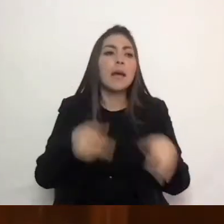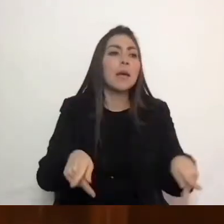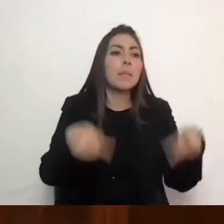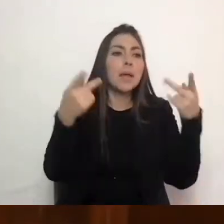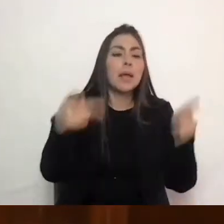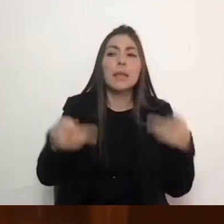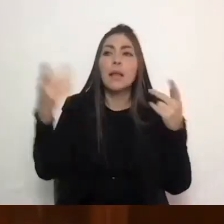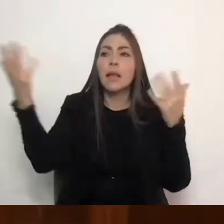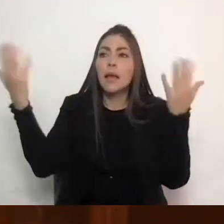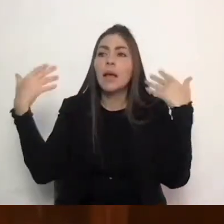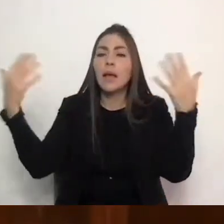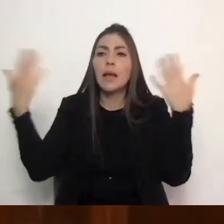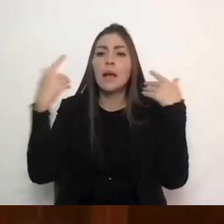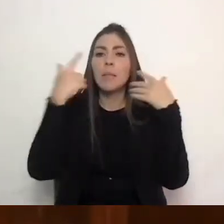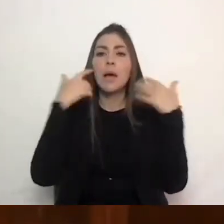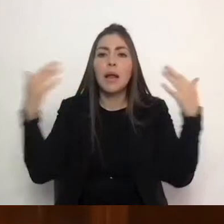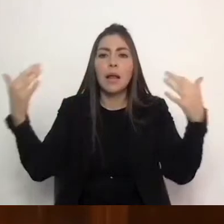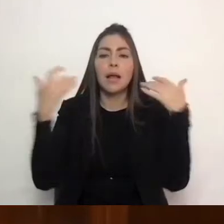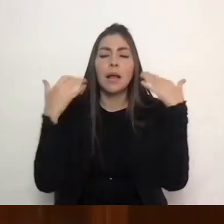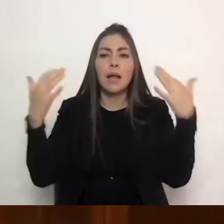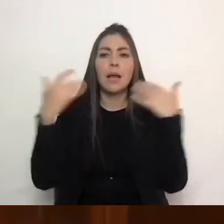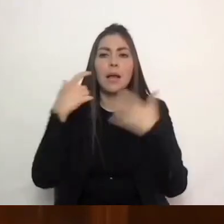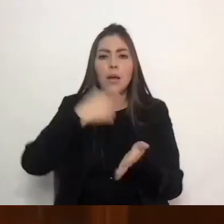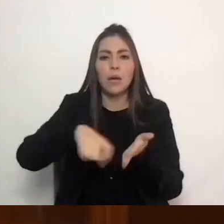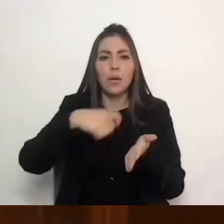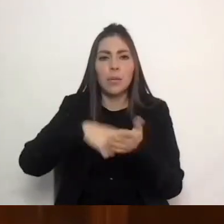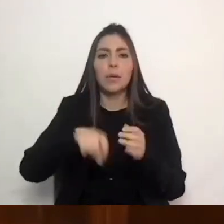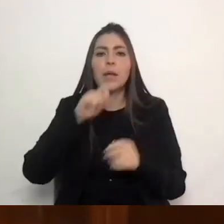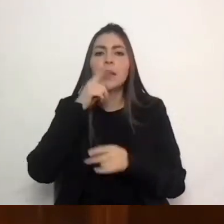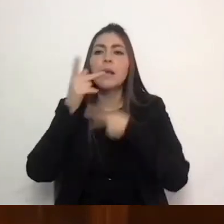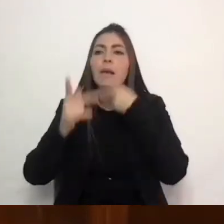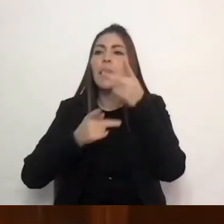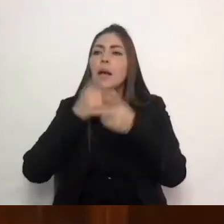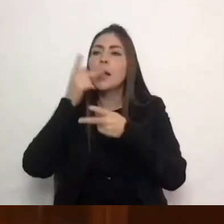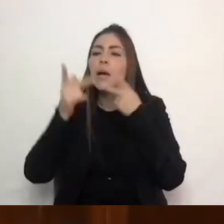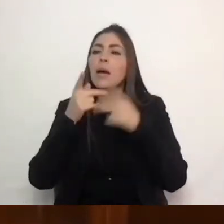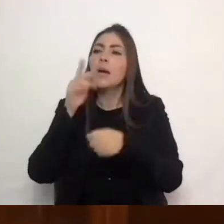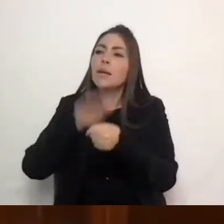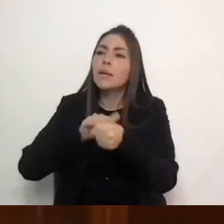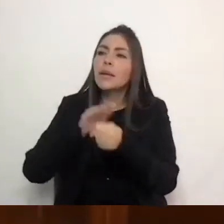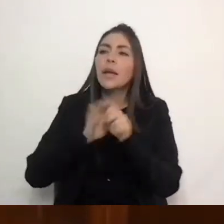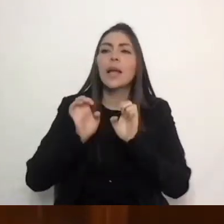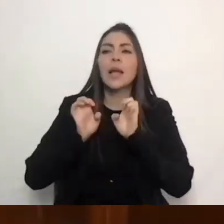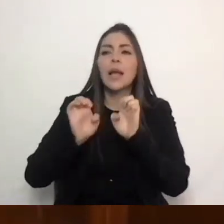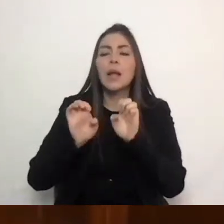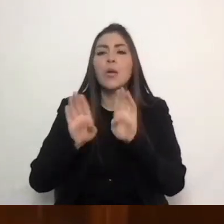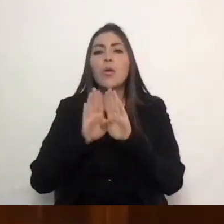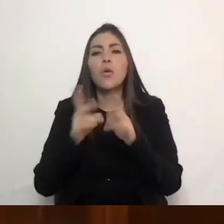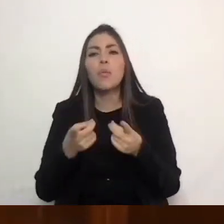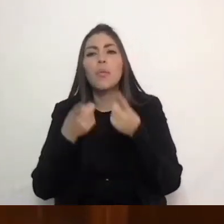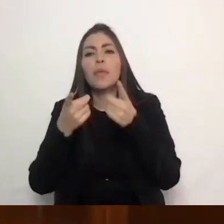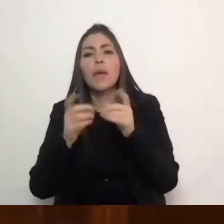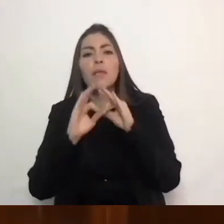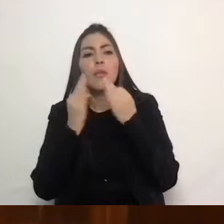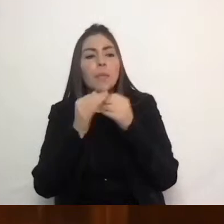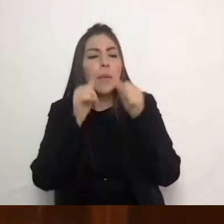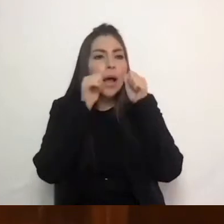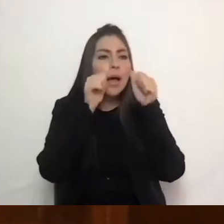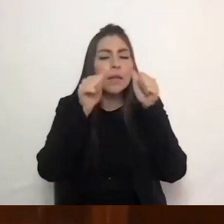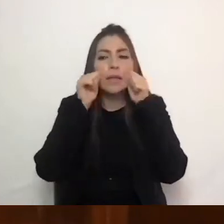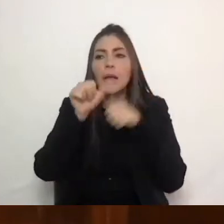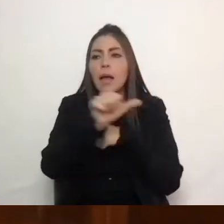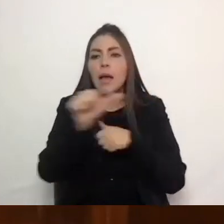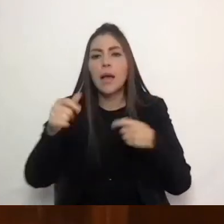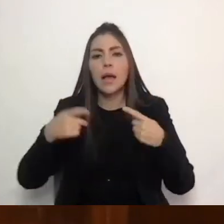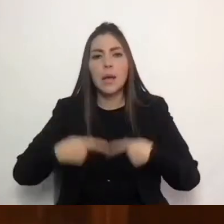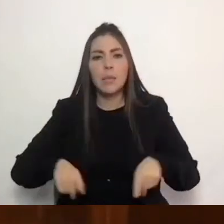atraer a su clientela, de los piropos elegantes y de las maneras de llamar y atender a la clientela sobre la base de